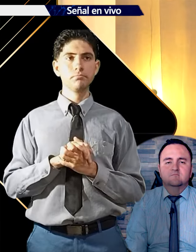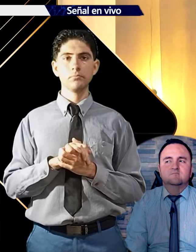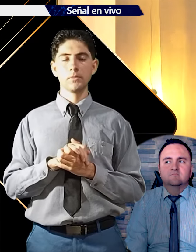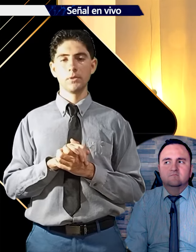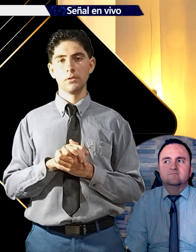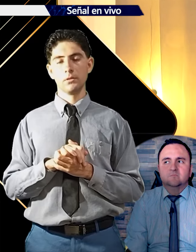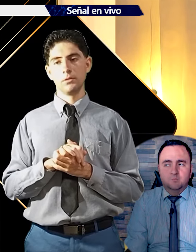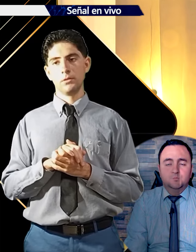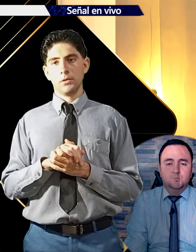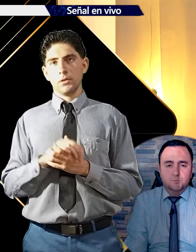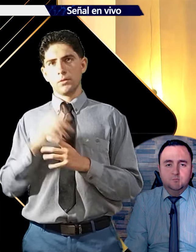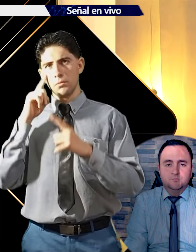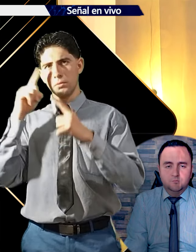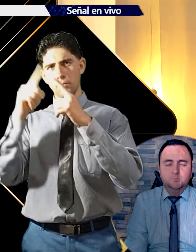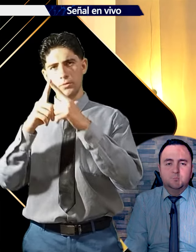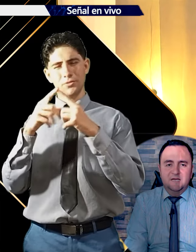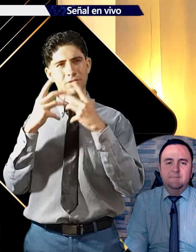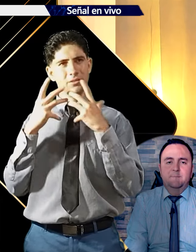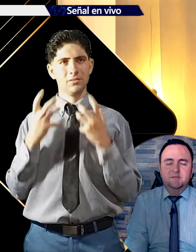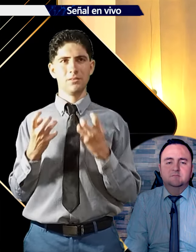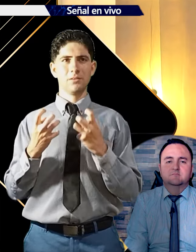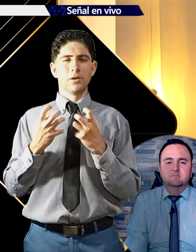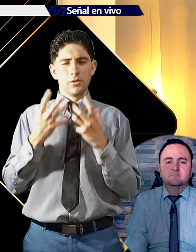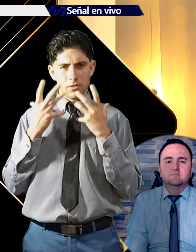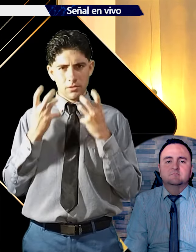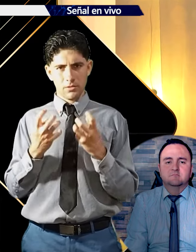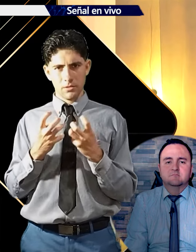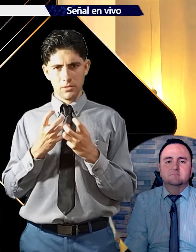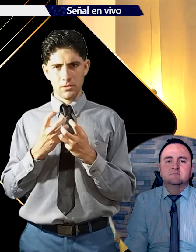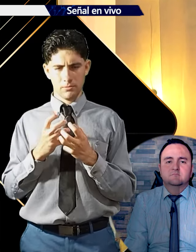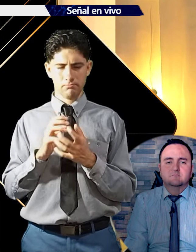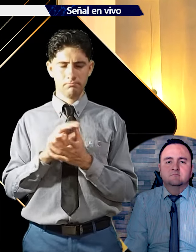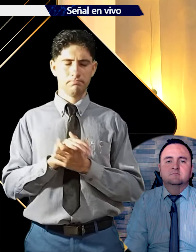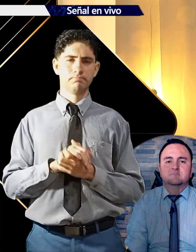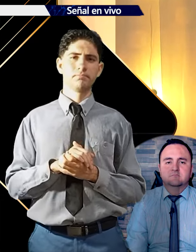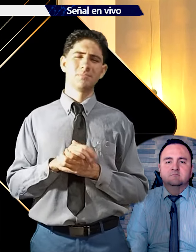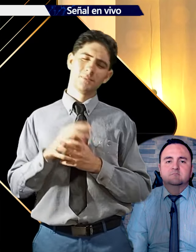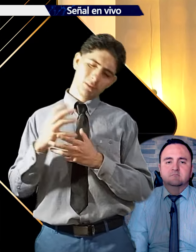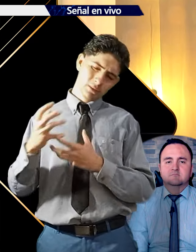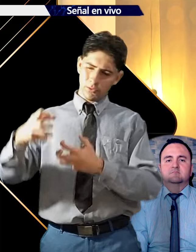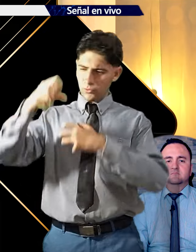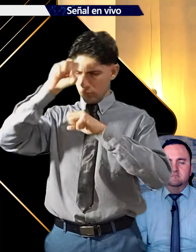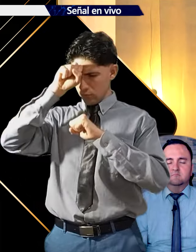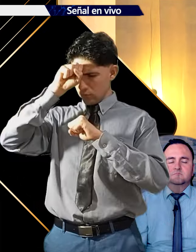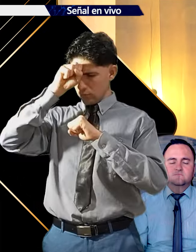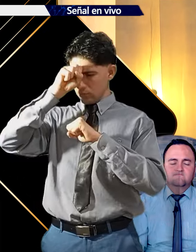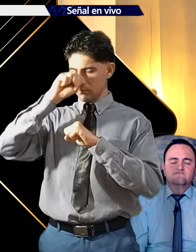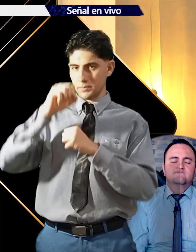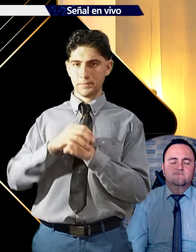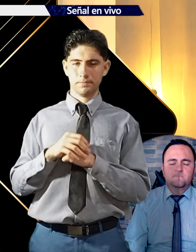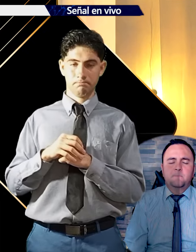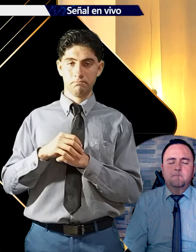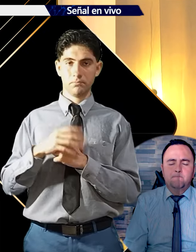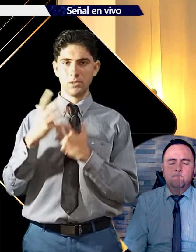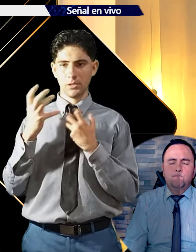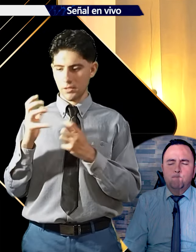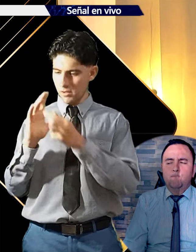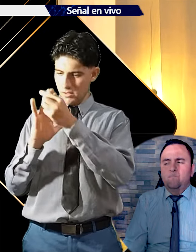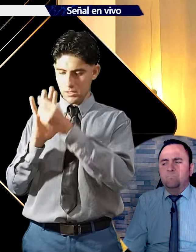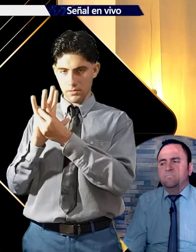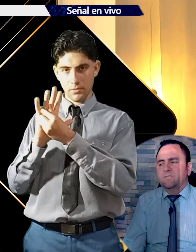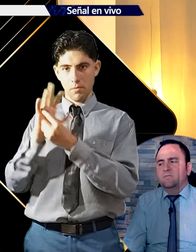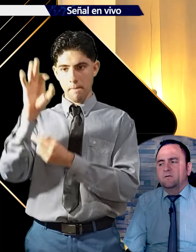sino no tener una visión en la vida. Y desde que yo me convertí, yo anhelaba un ministerio, anhelaba casarme